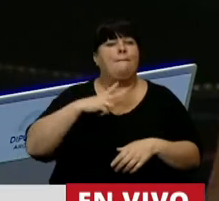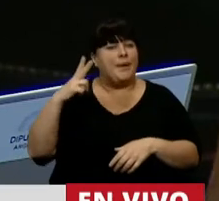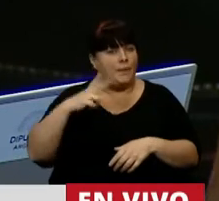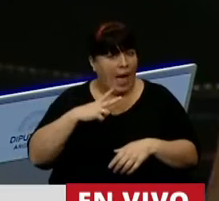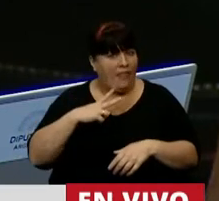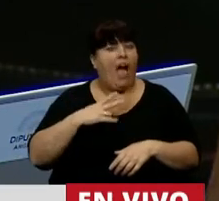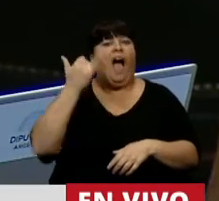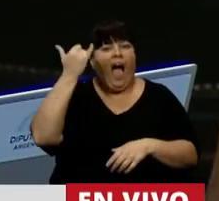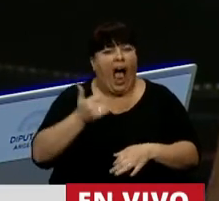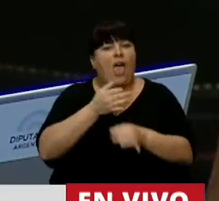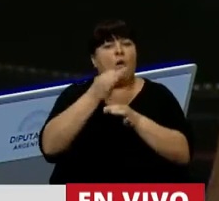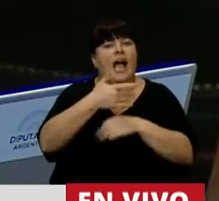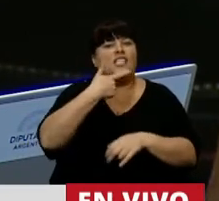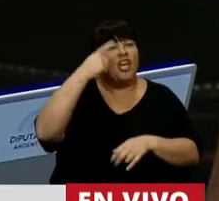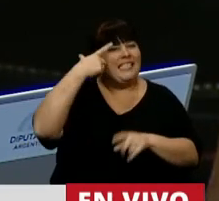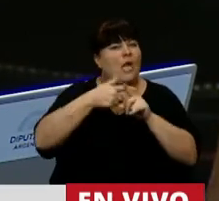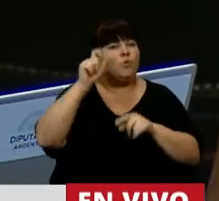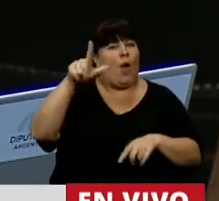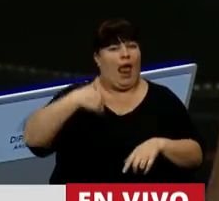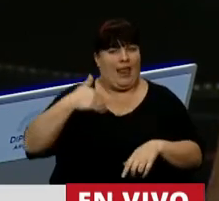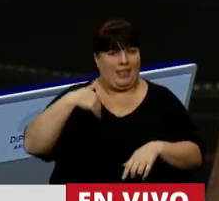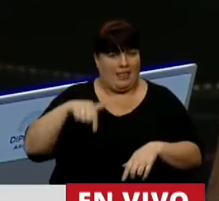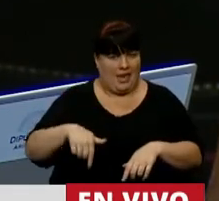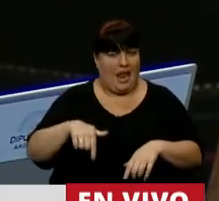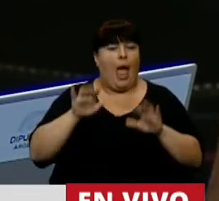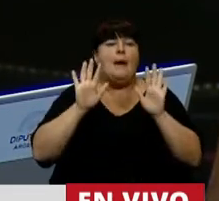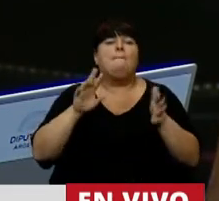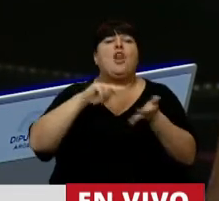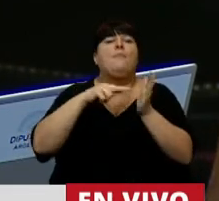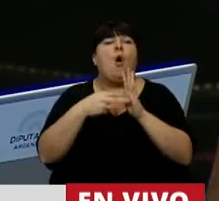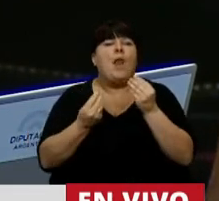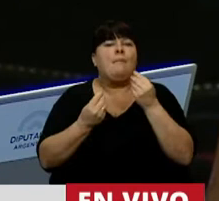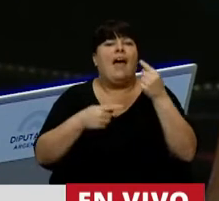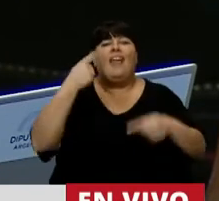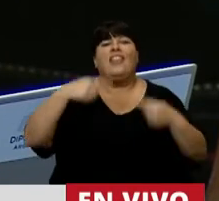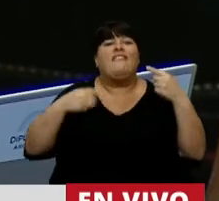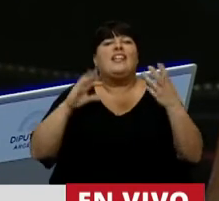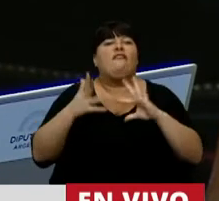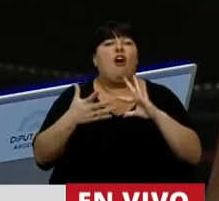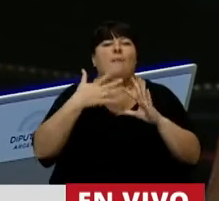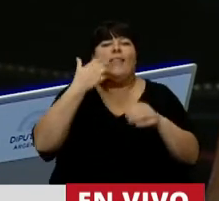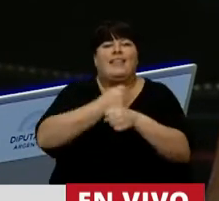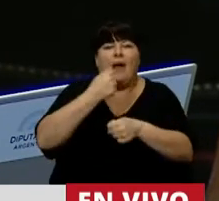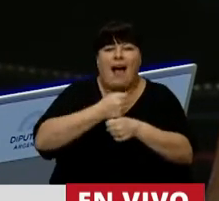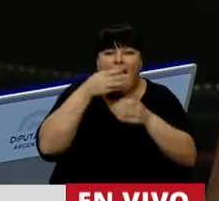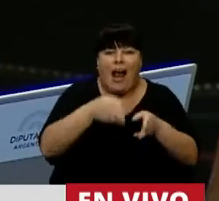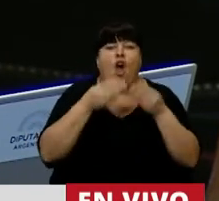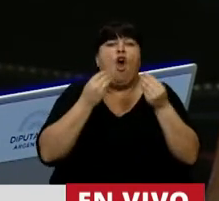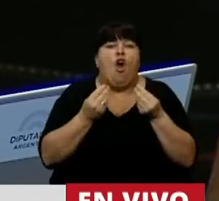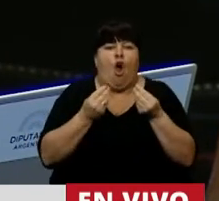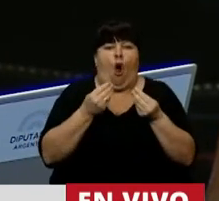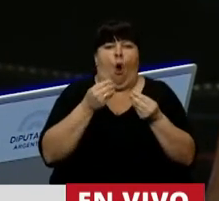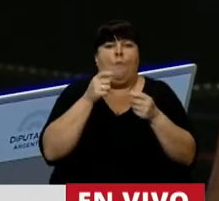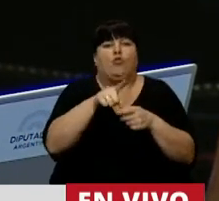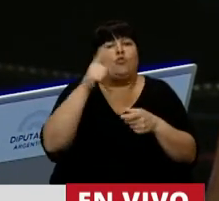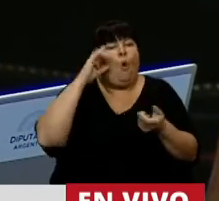privadas tienen educación sexual en la Argentina. Pero el problema está en las diferencias en su implementación, en cómo se aplican